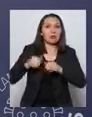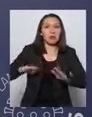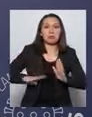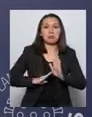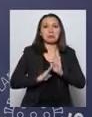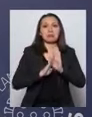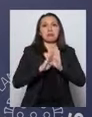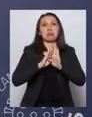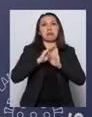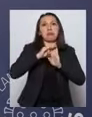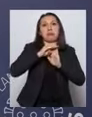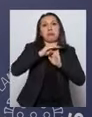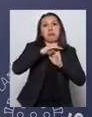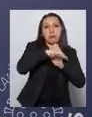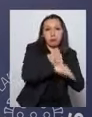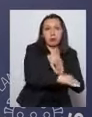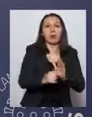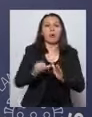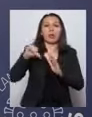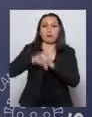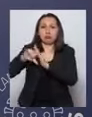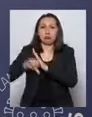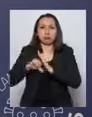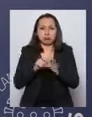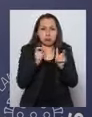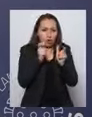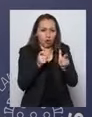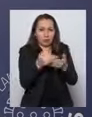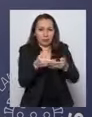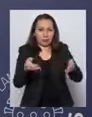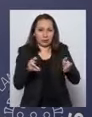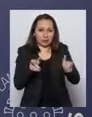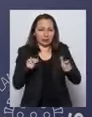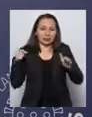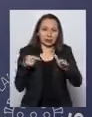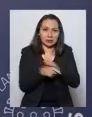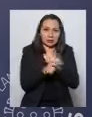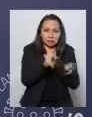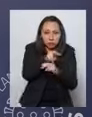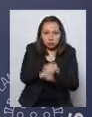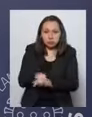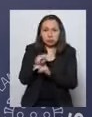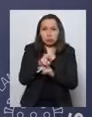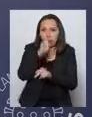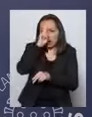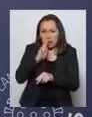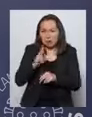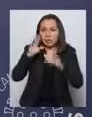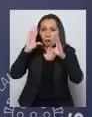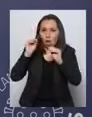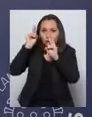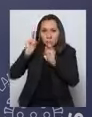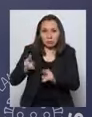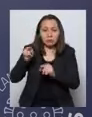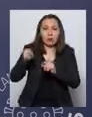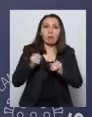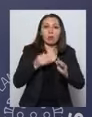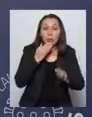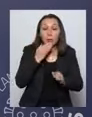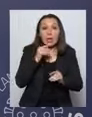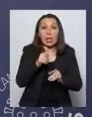medidas de cuarentena de aislamiento cordón sanitario aduana vigilancia respeto al toque y equidad que ha significado